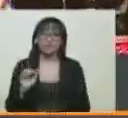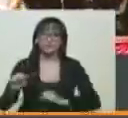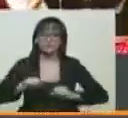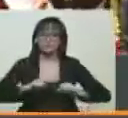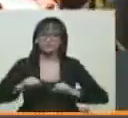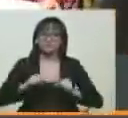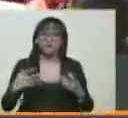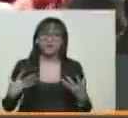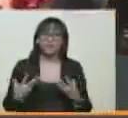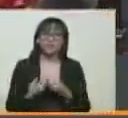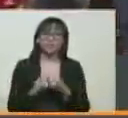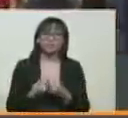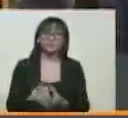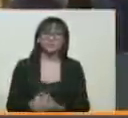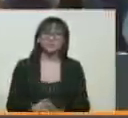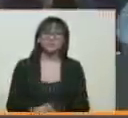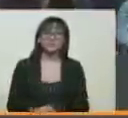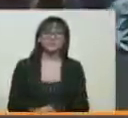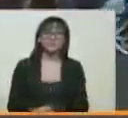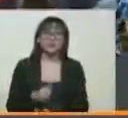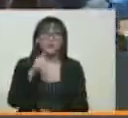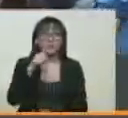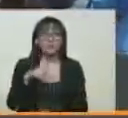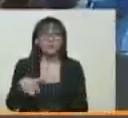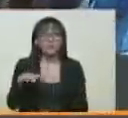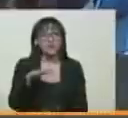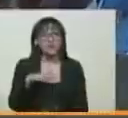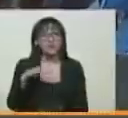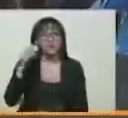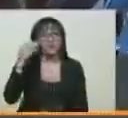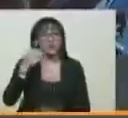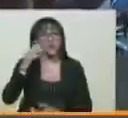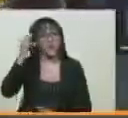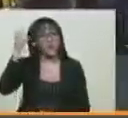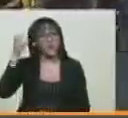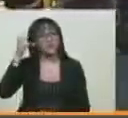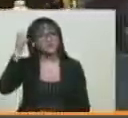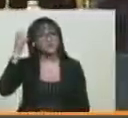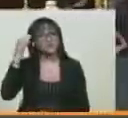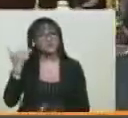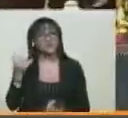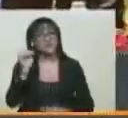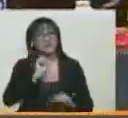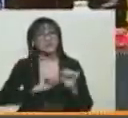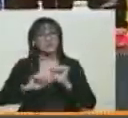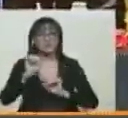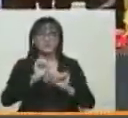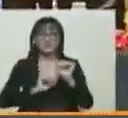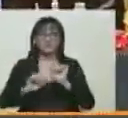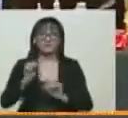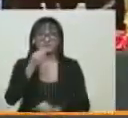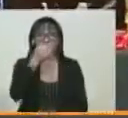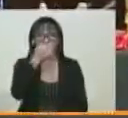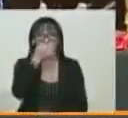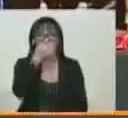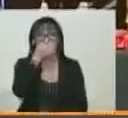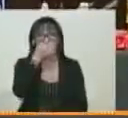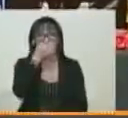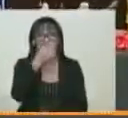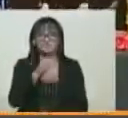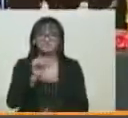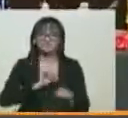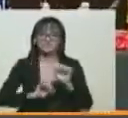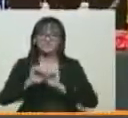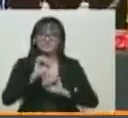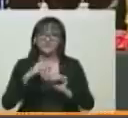movilizado, el pueblo con una gran conciencia de lo que estamos defendiendo. Estamos